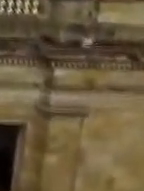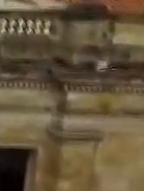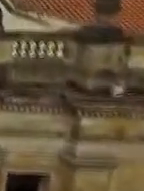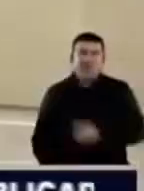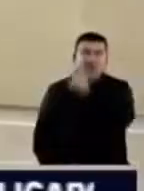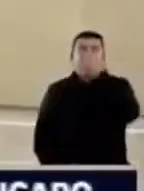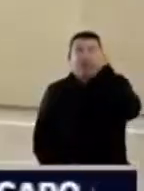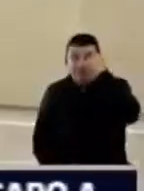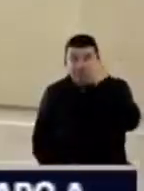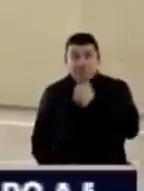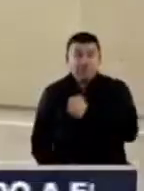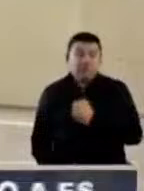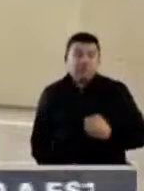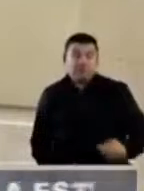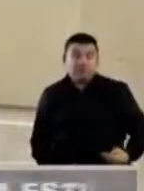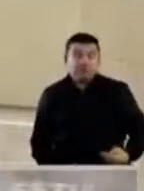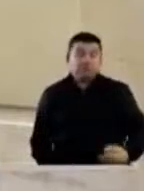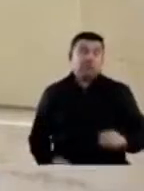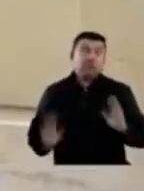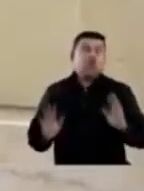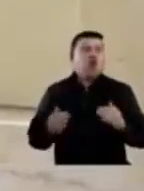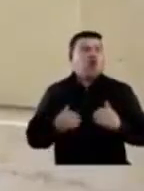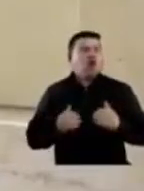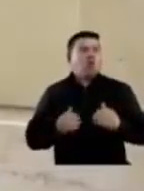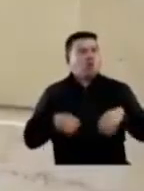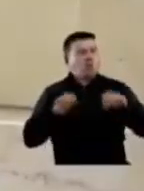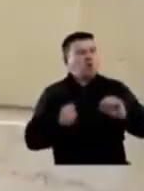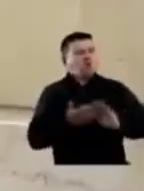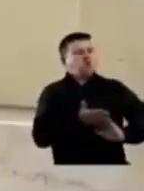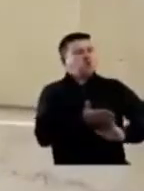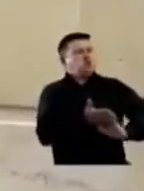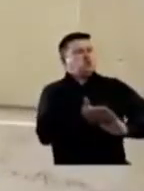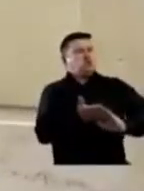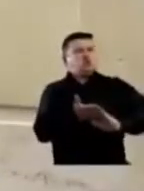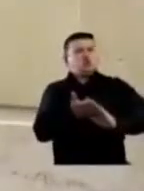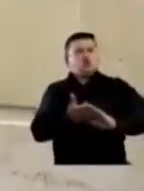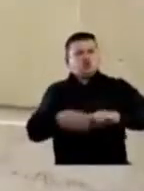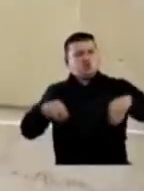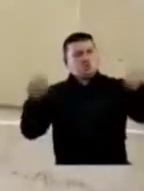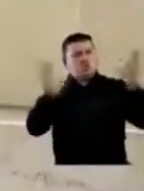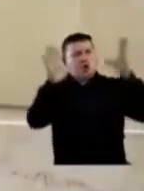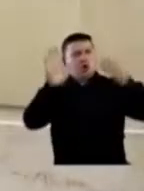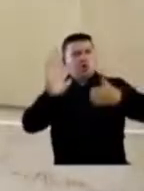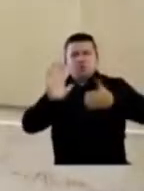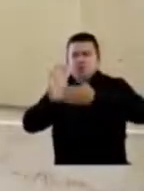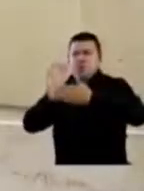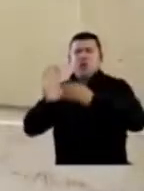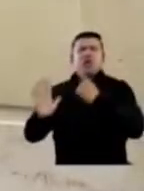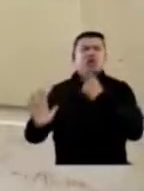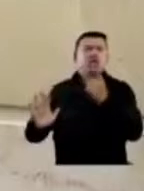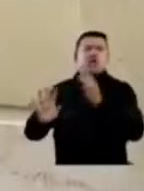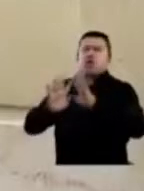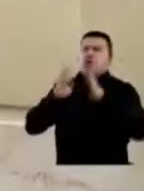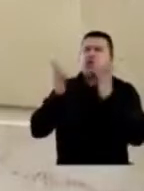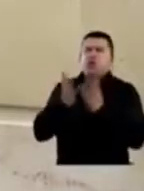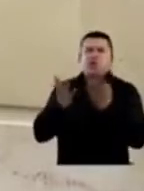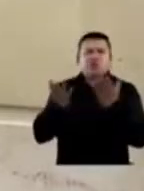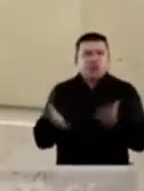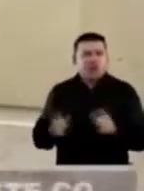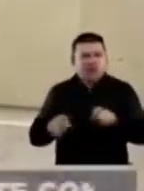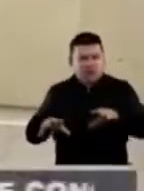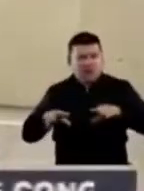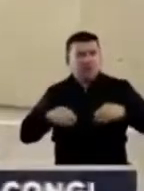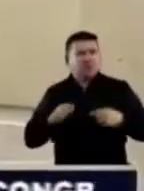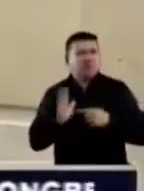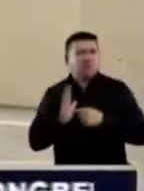como muchas cosas están en la Fiscalía General de la Nación, pues básicamente lo que indica es